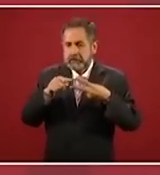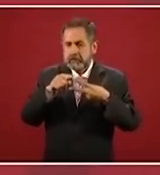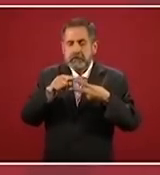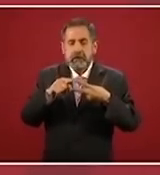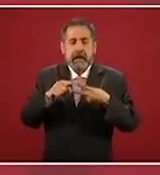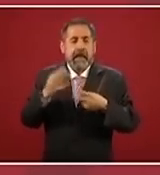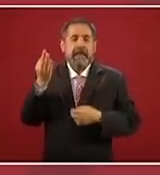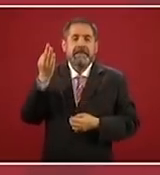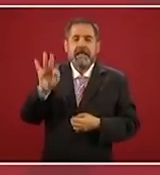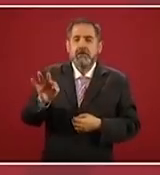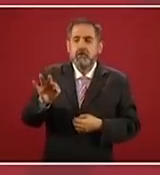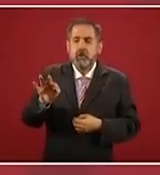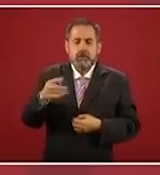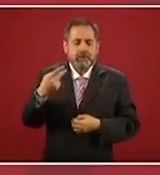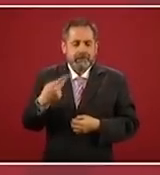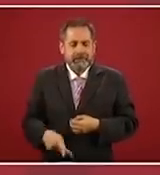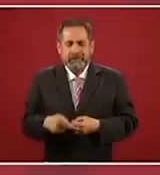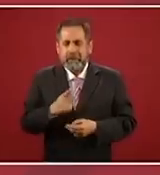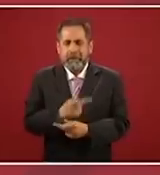de traición a la patria,